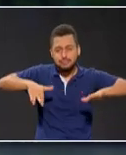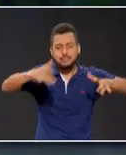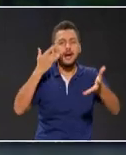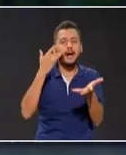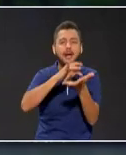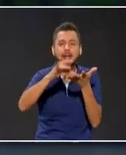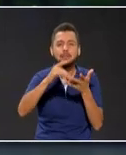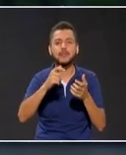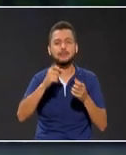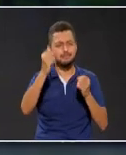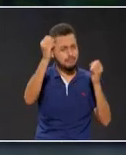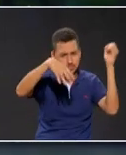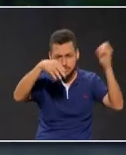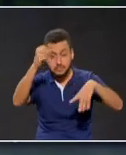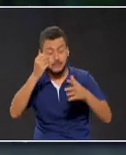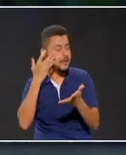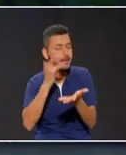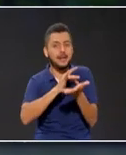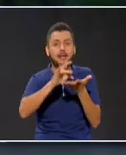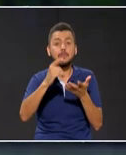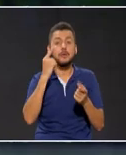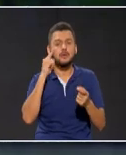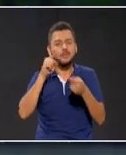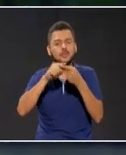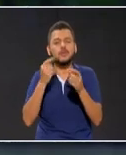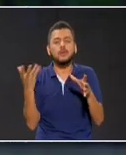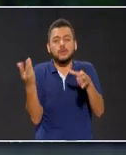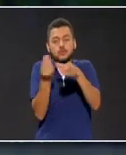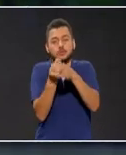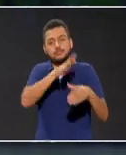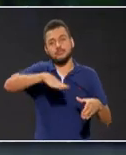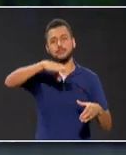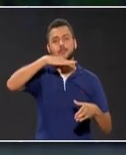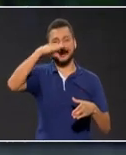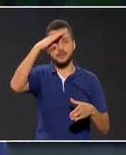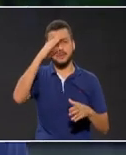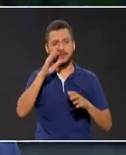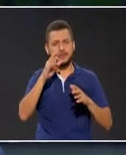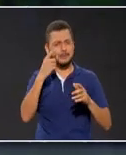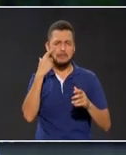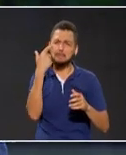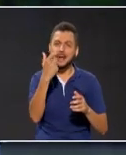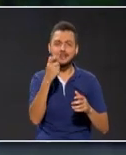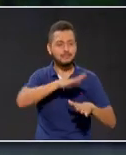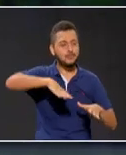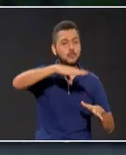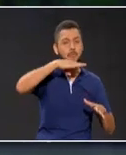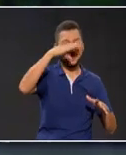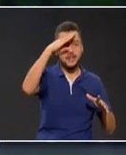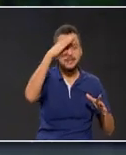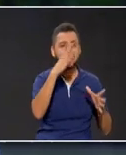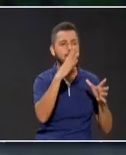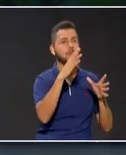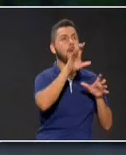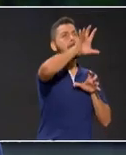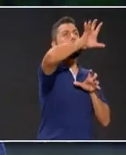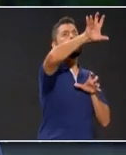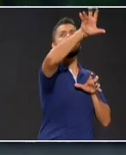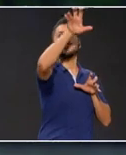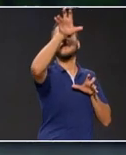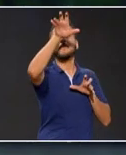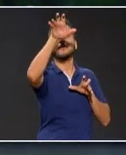le apuesta a la diversidad, una ciudad que quiere ser incluyente y por último, una ciudad que se conecte con la región, con el mundo, donde Medellín,